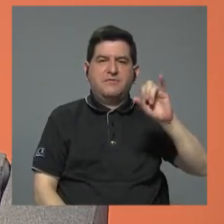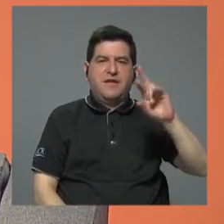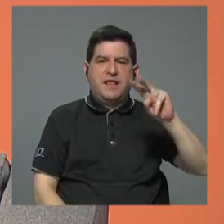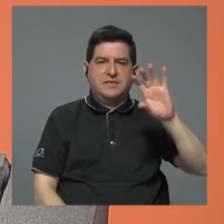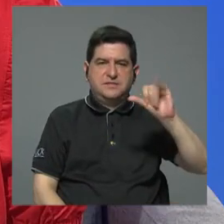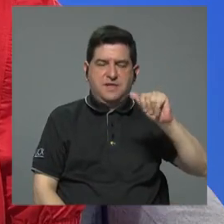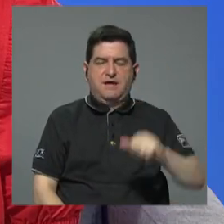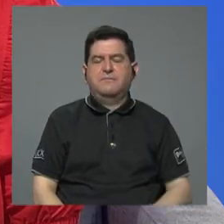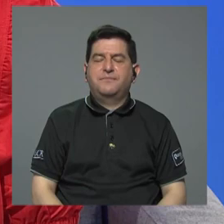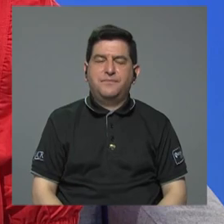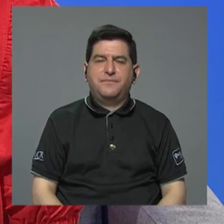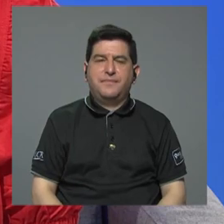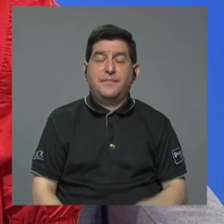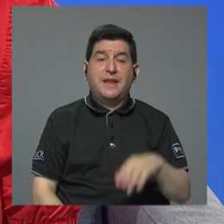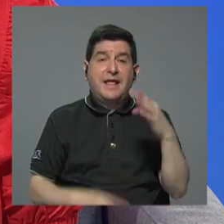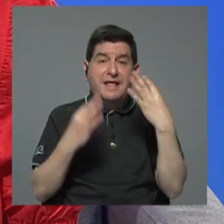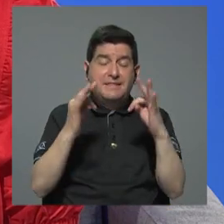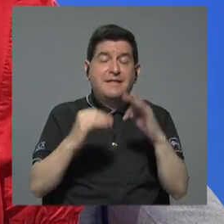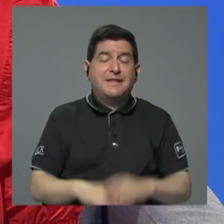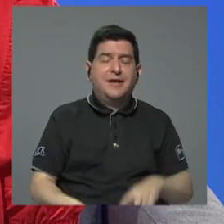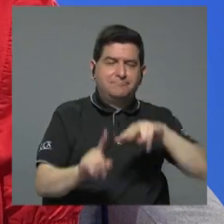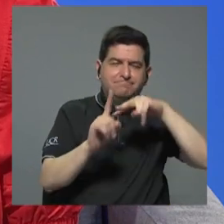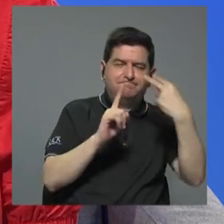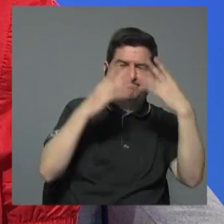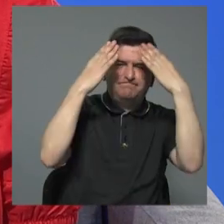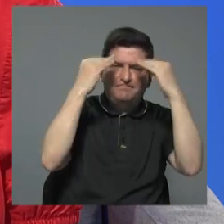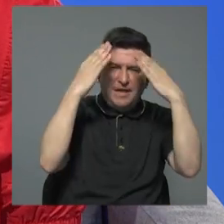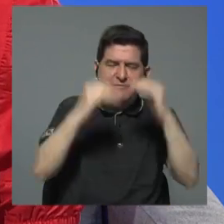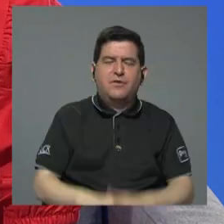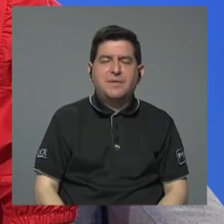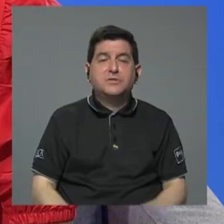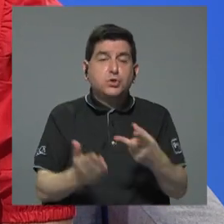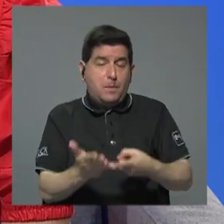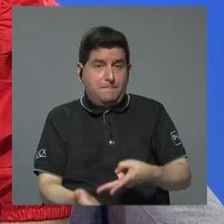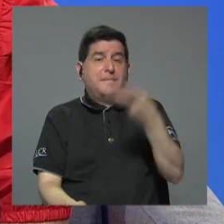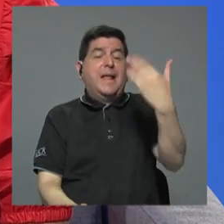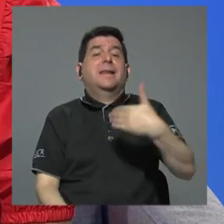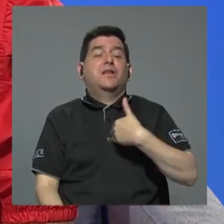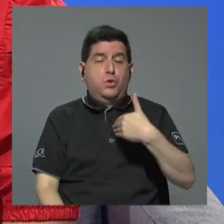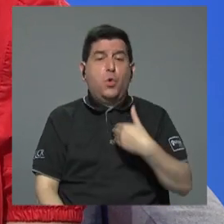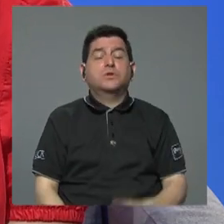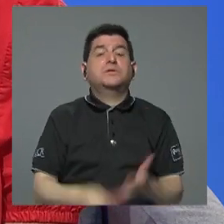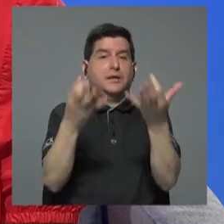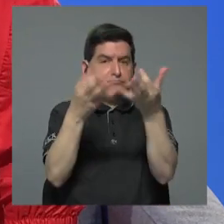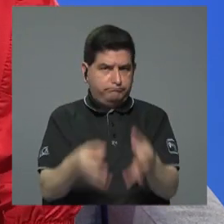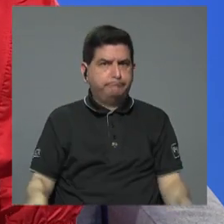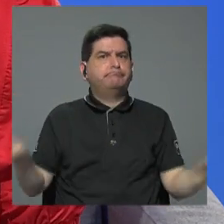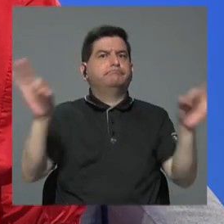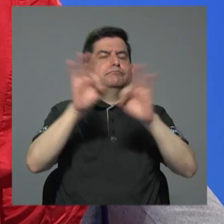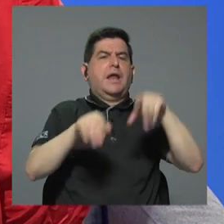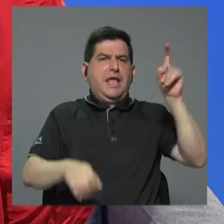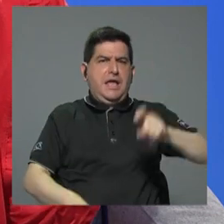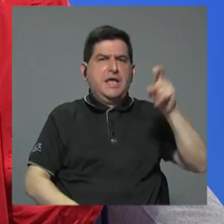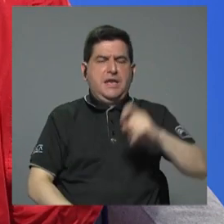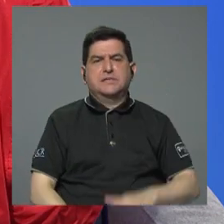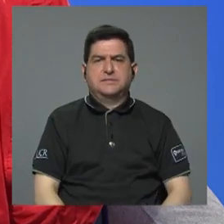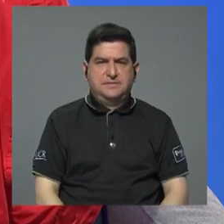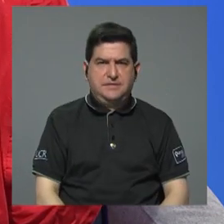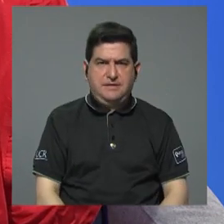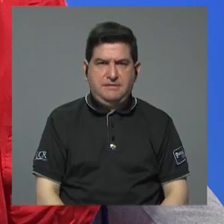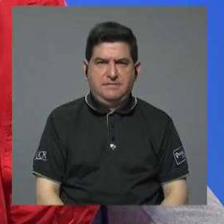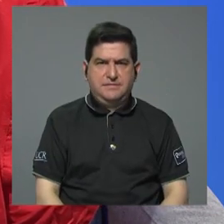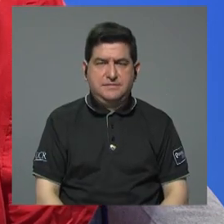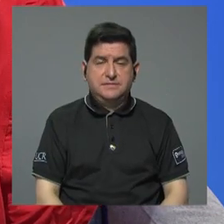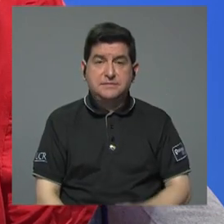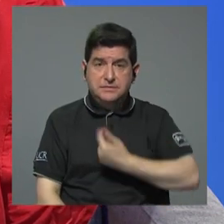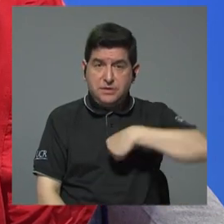Gracias, Hulda Miranda, por ponernos en perspectiva informaciones de gran valor, muy importantes y muy necesarias,